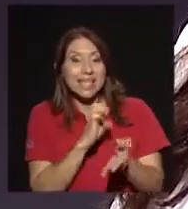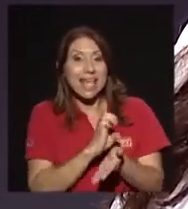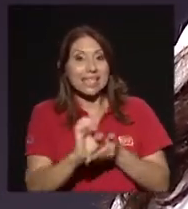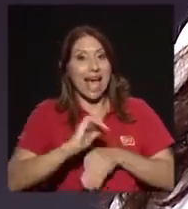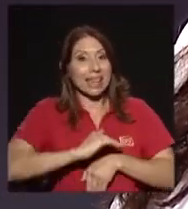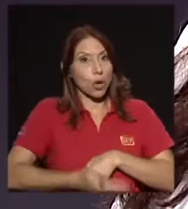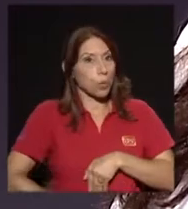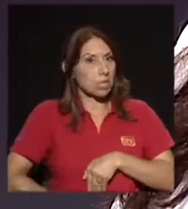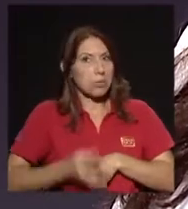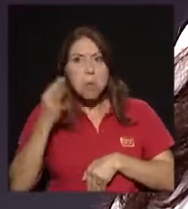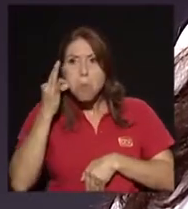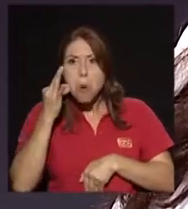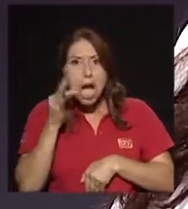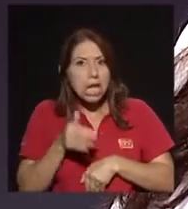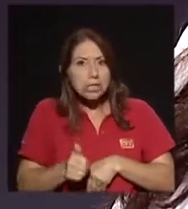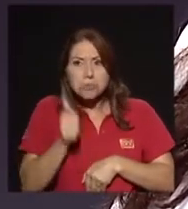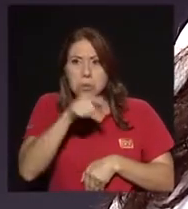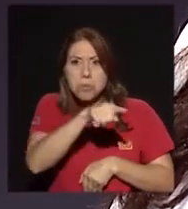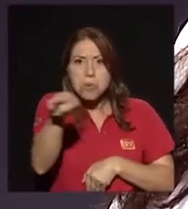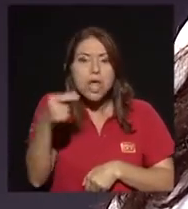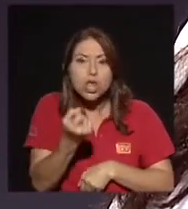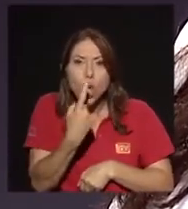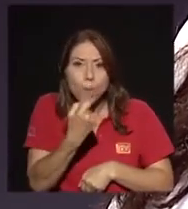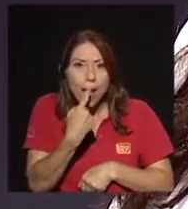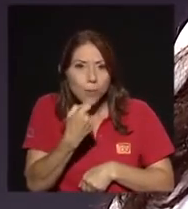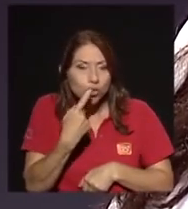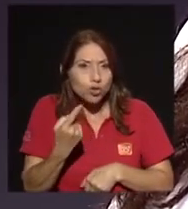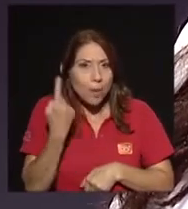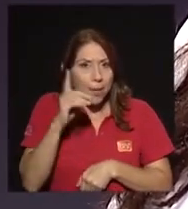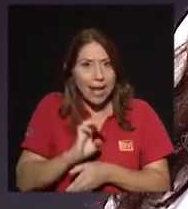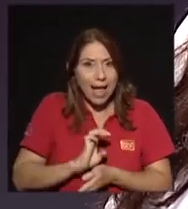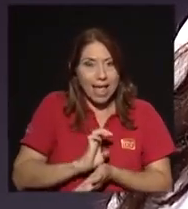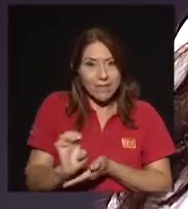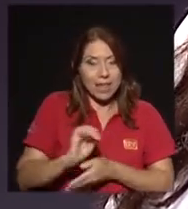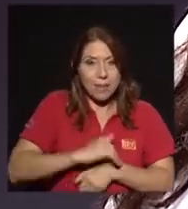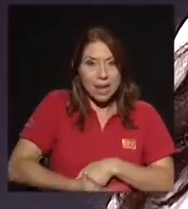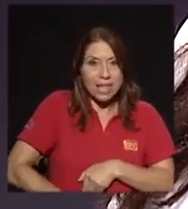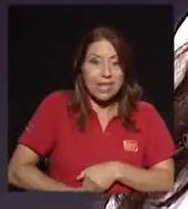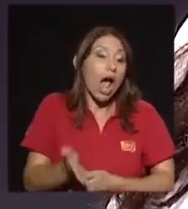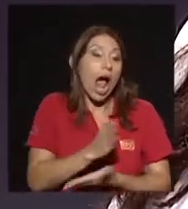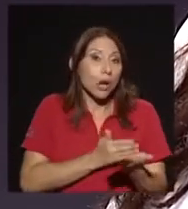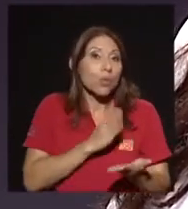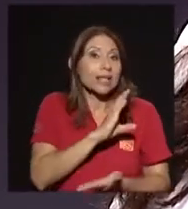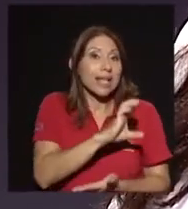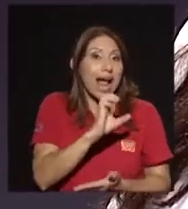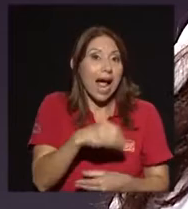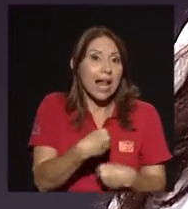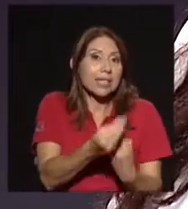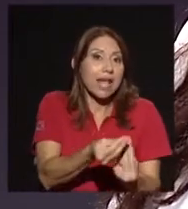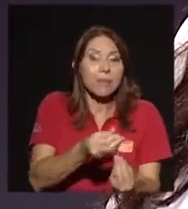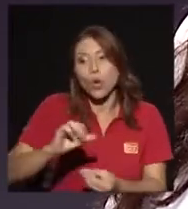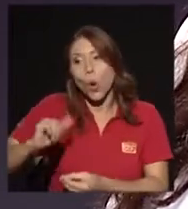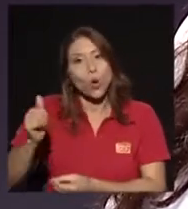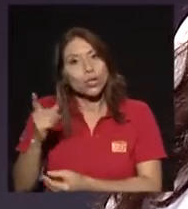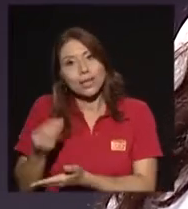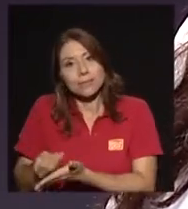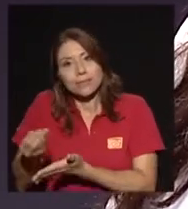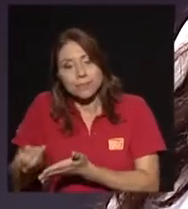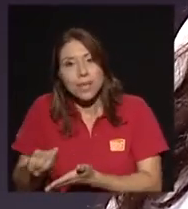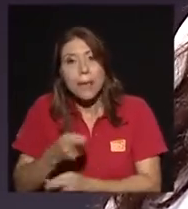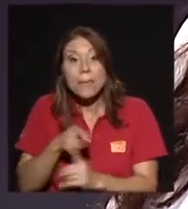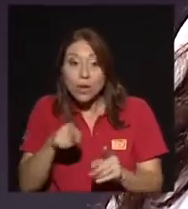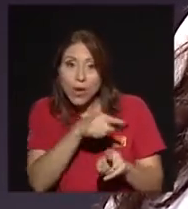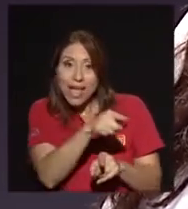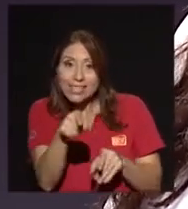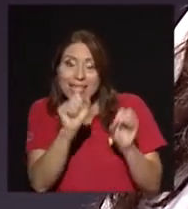las que las mujeres tomamos frecuentemente, que inclusive algunas de estas las da la caja, algunas otras no, pero que podría utilizarse de esas mismas, y se